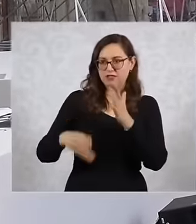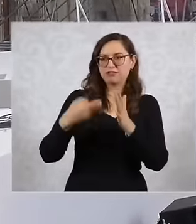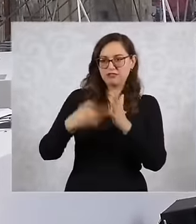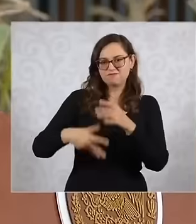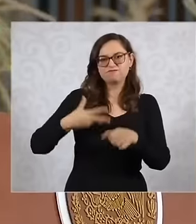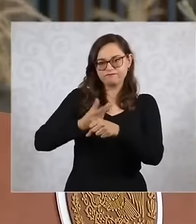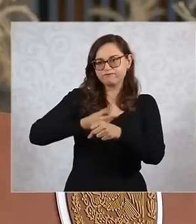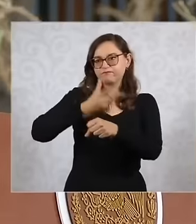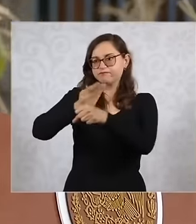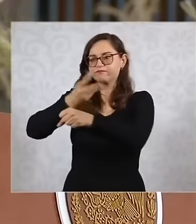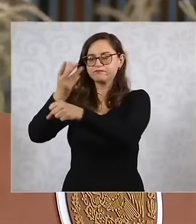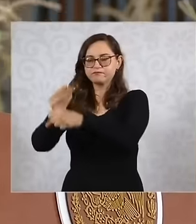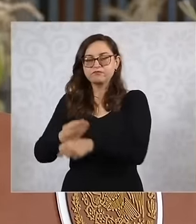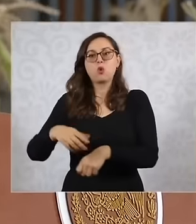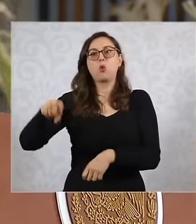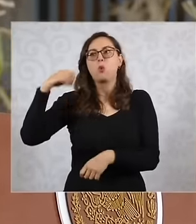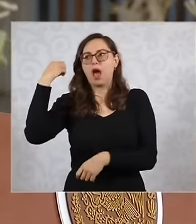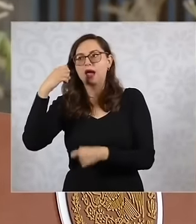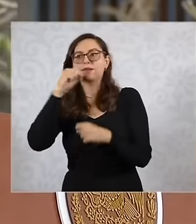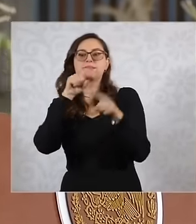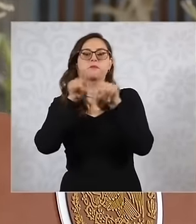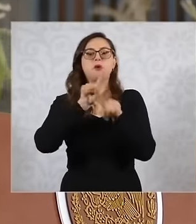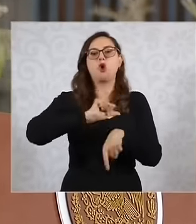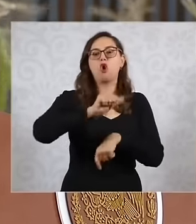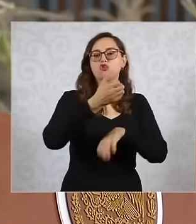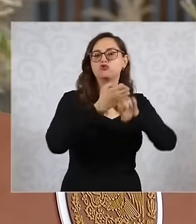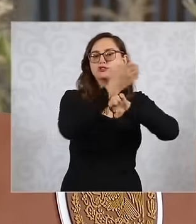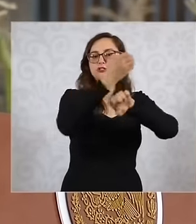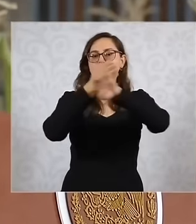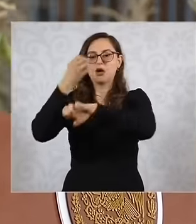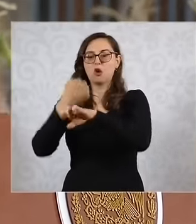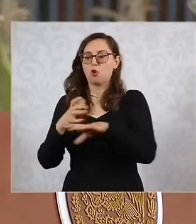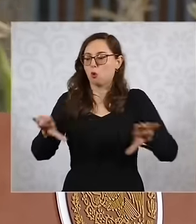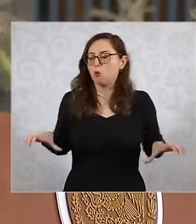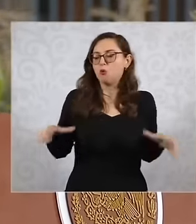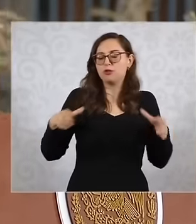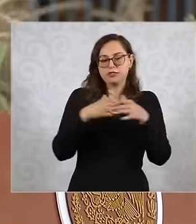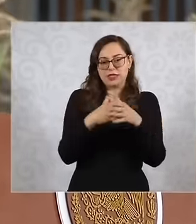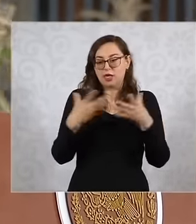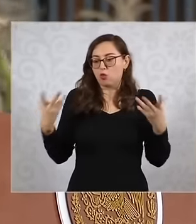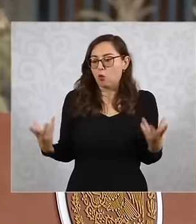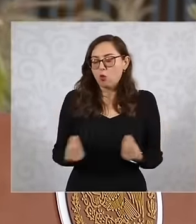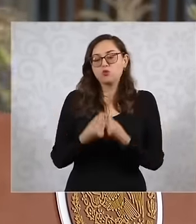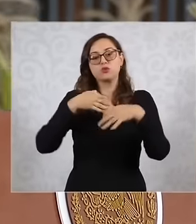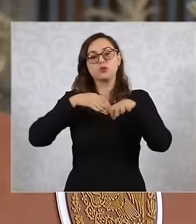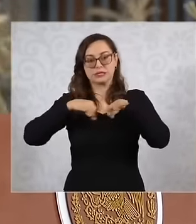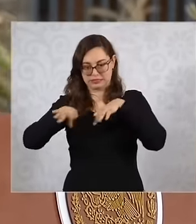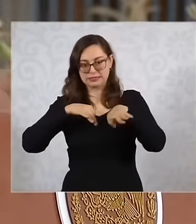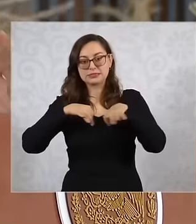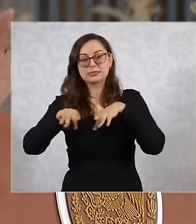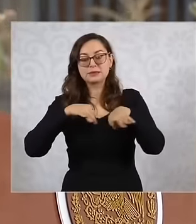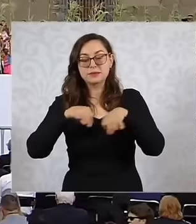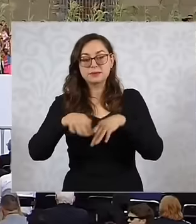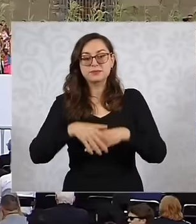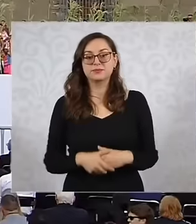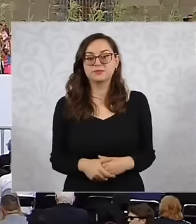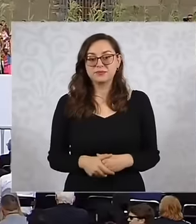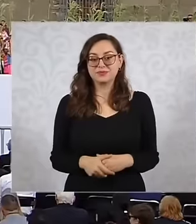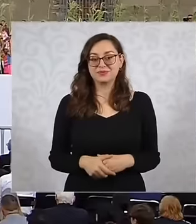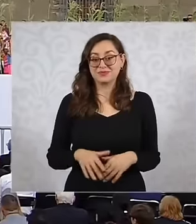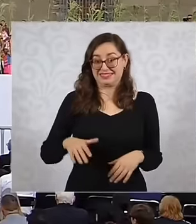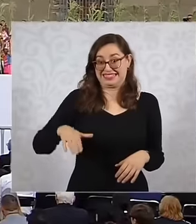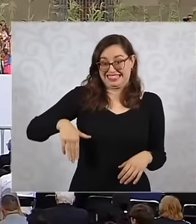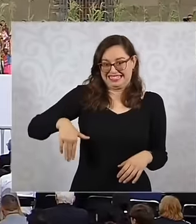de la República, utilizando el trabajo de las comunidades. Miren, cuando estaba leyendo lo de los trenes me